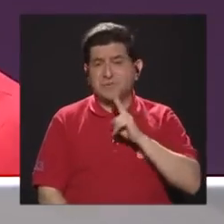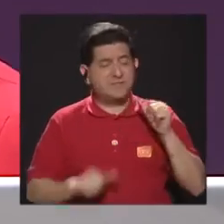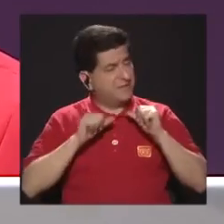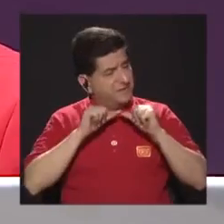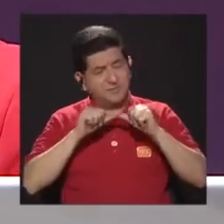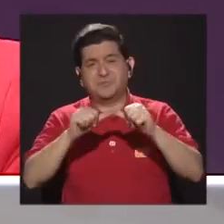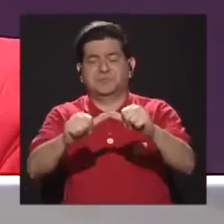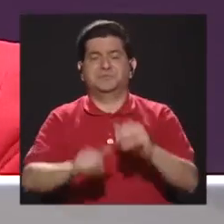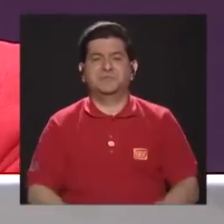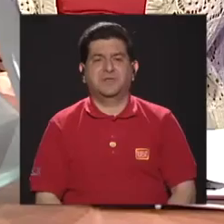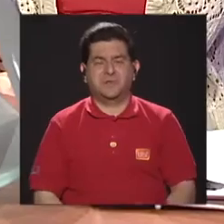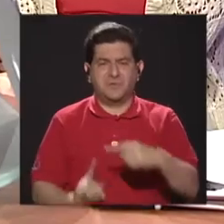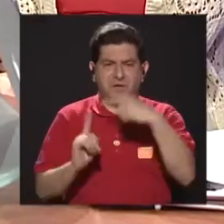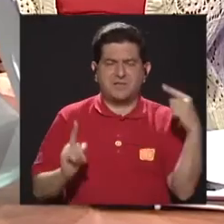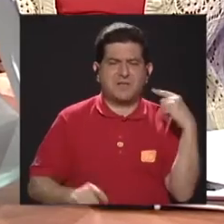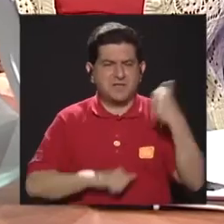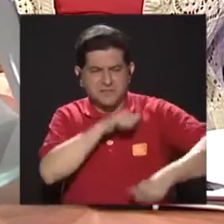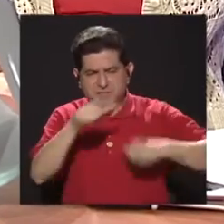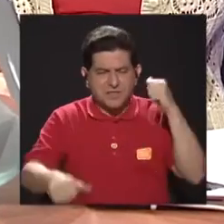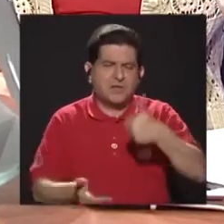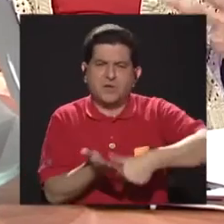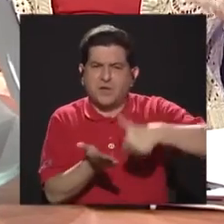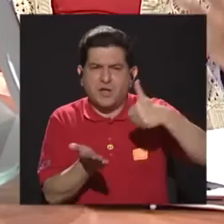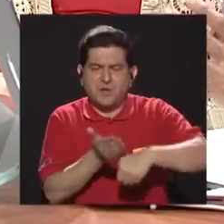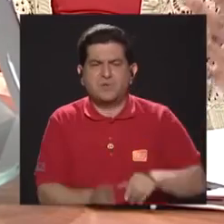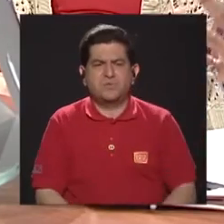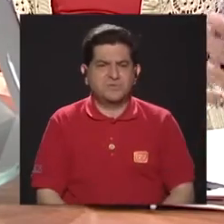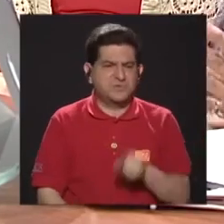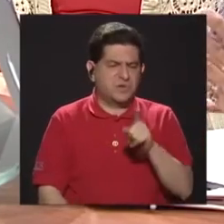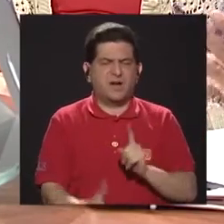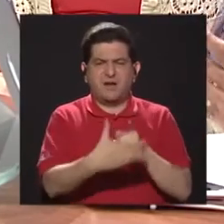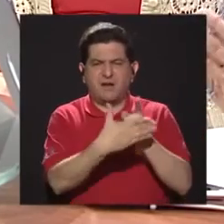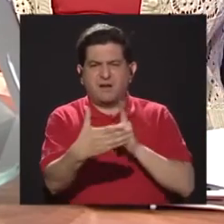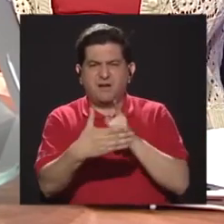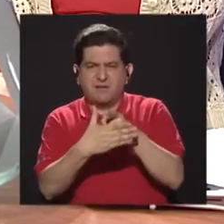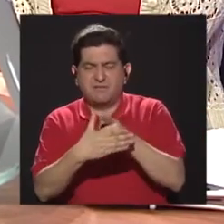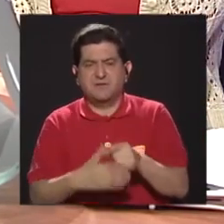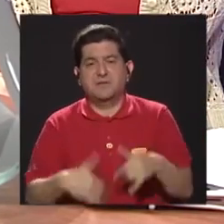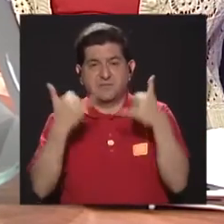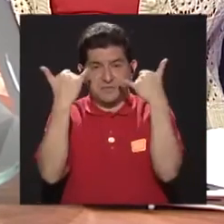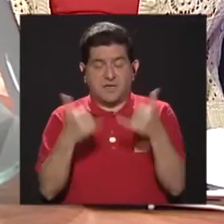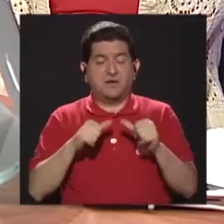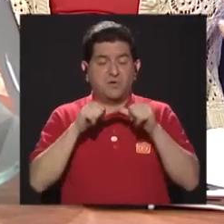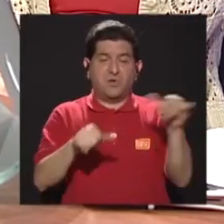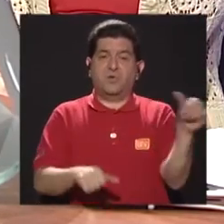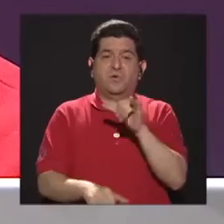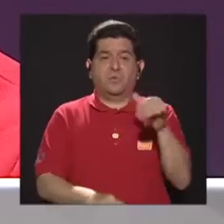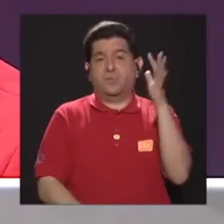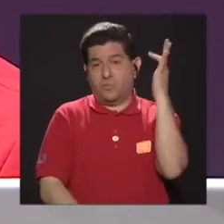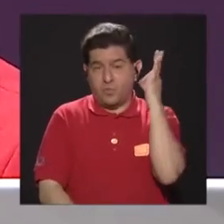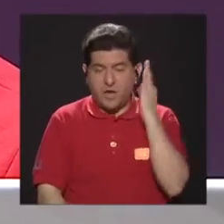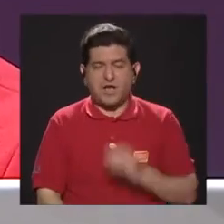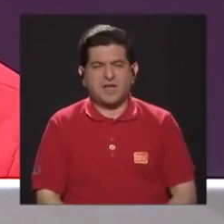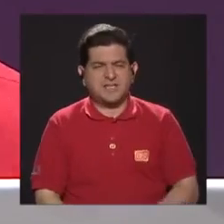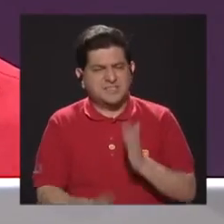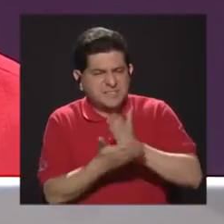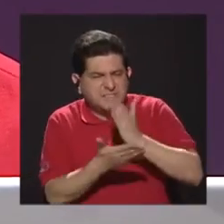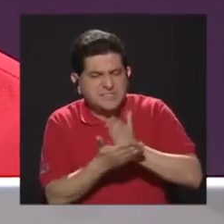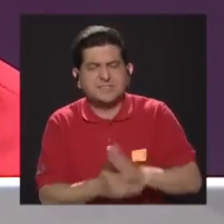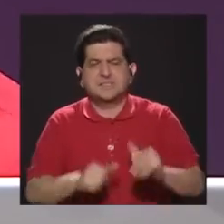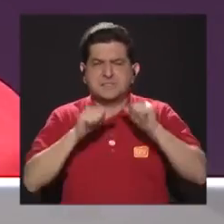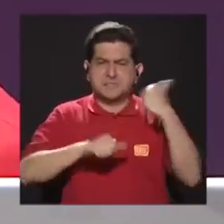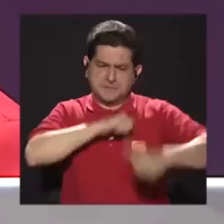¿verdad? Desde que luchaban por el voto también siempre las ofendían y ahora sigue igual. Las mujeres son necias, peleonas,